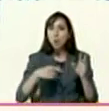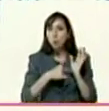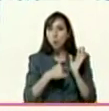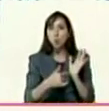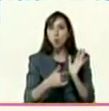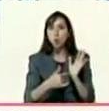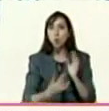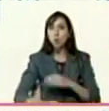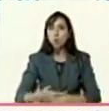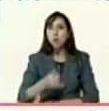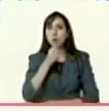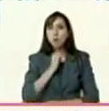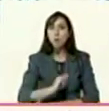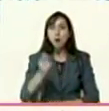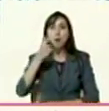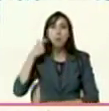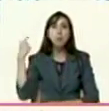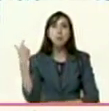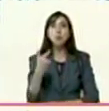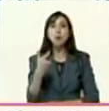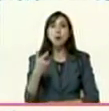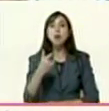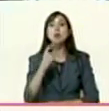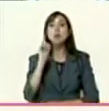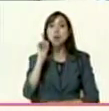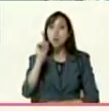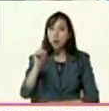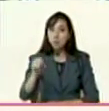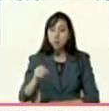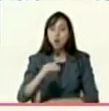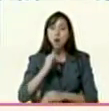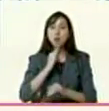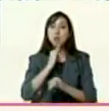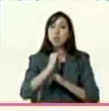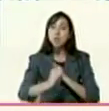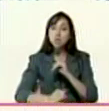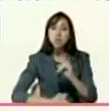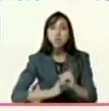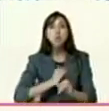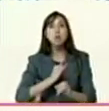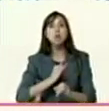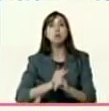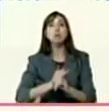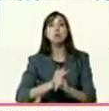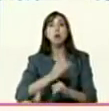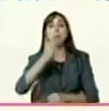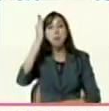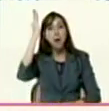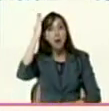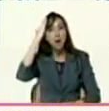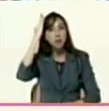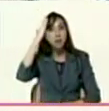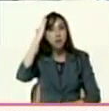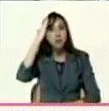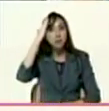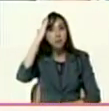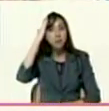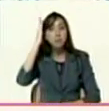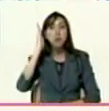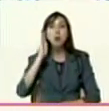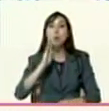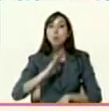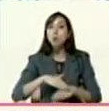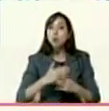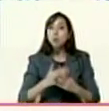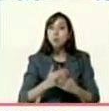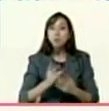a la opinión pública nacional e internacional para que no vayan después con esa solidaridad